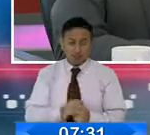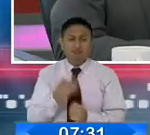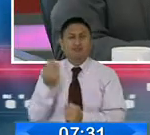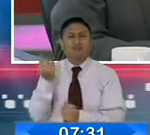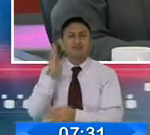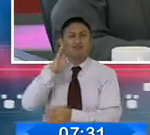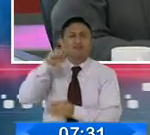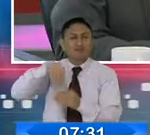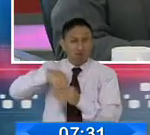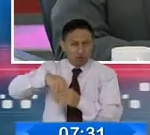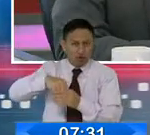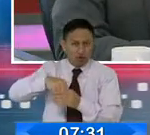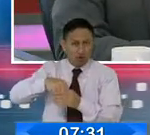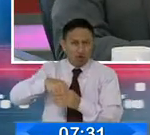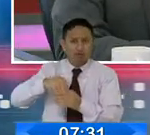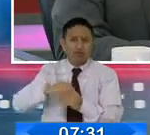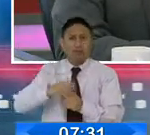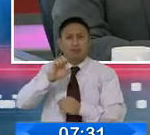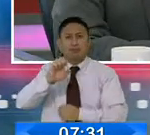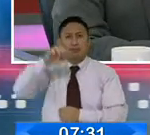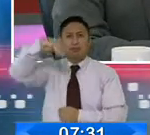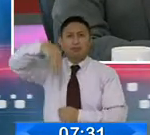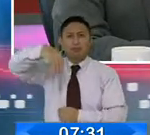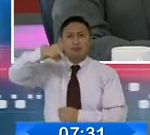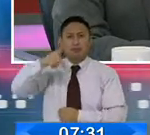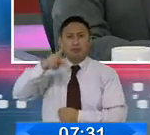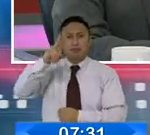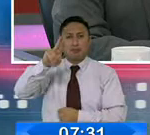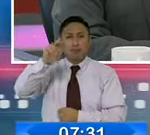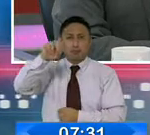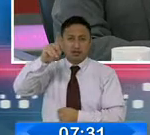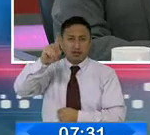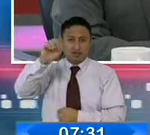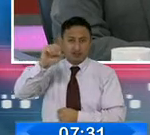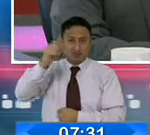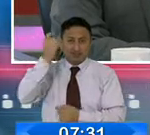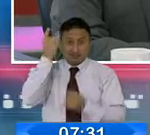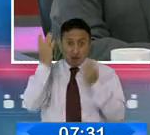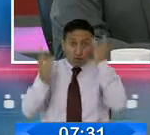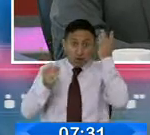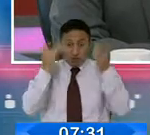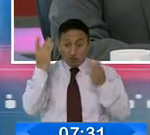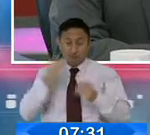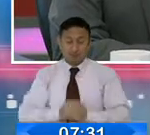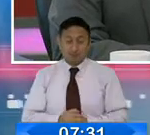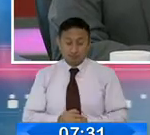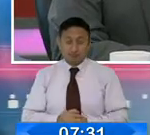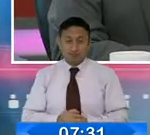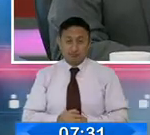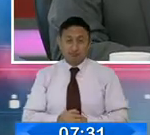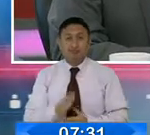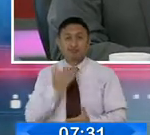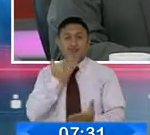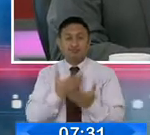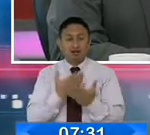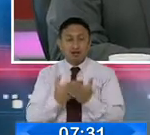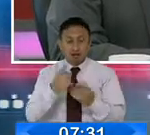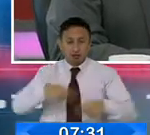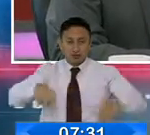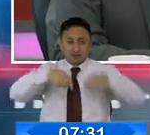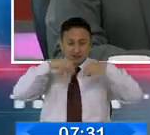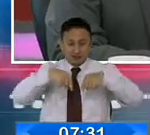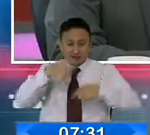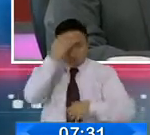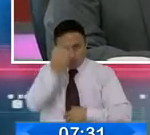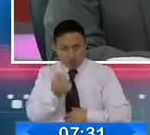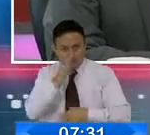señor ministro? Adelante. Roberto, buenos días. Efectivamente, gracias por el espacio y un saludo para usted y para todo